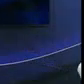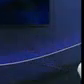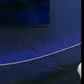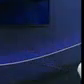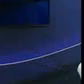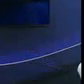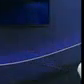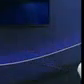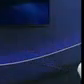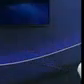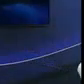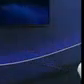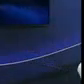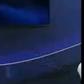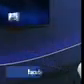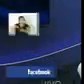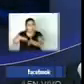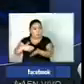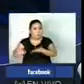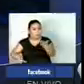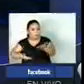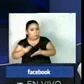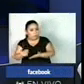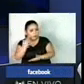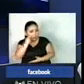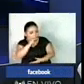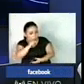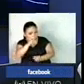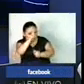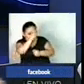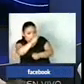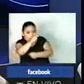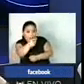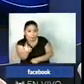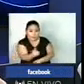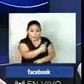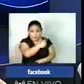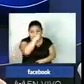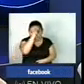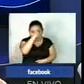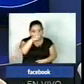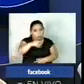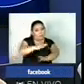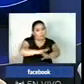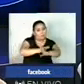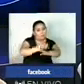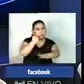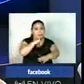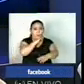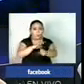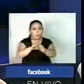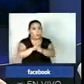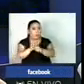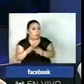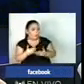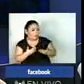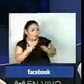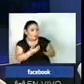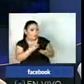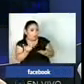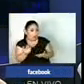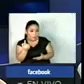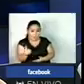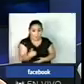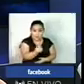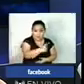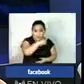Alcaldía de Mexicanos decidió reconocer el esfuerzo de los empleados que enfrentan la pandemia del COVID-19 con un incentivo que fue entregado a